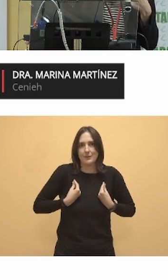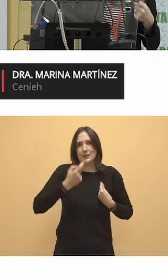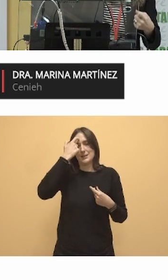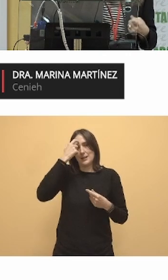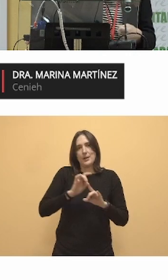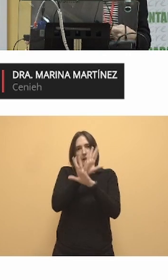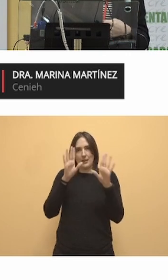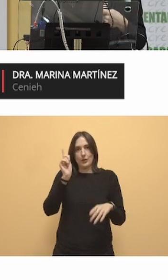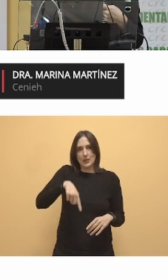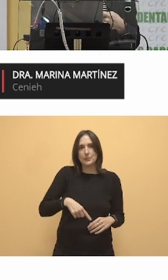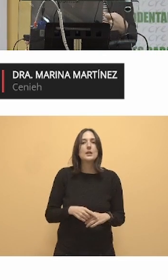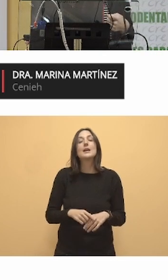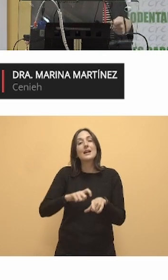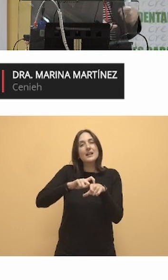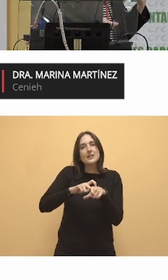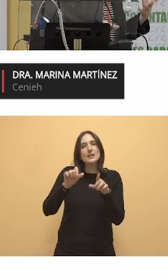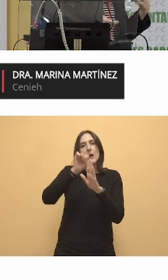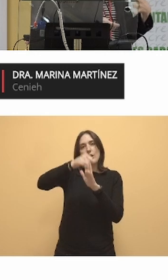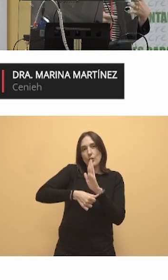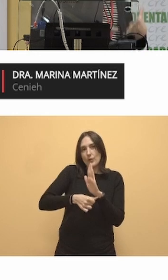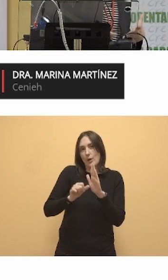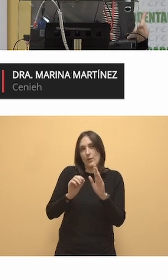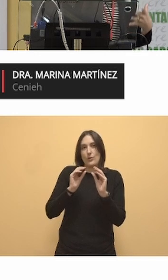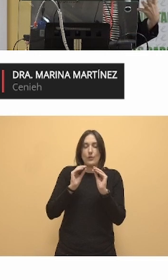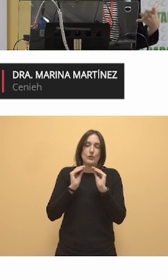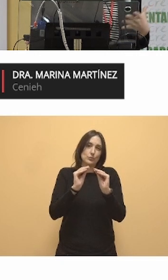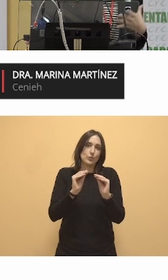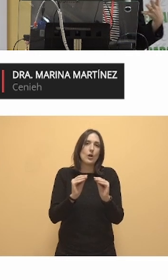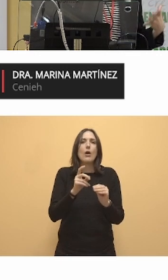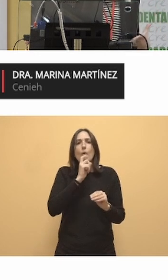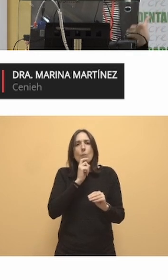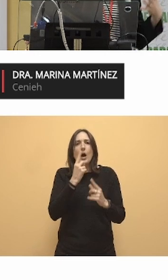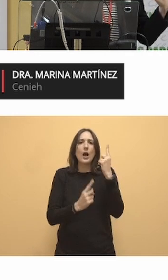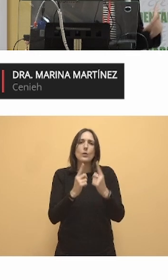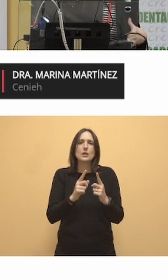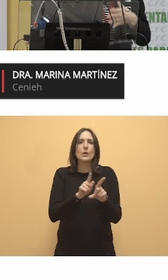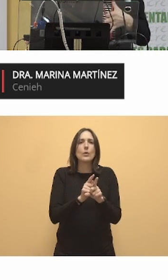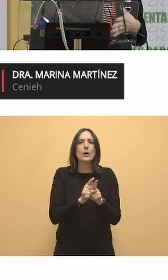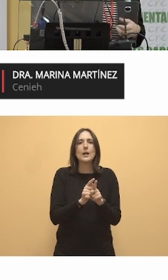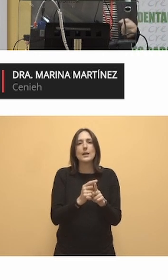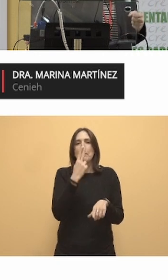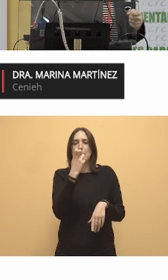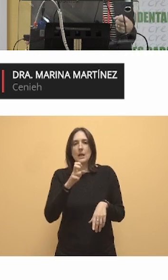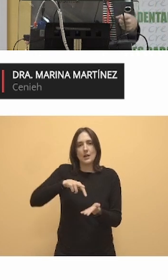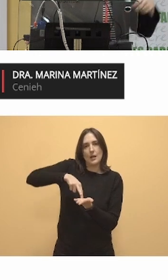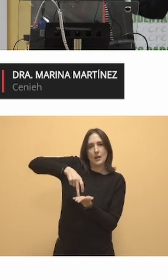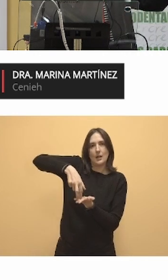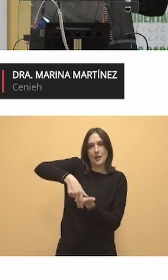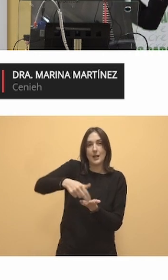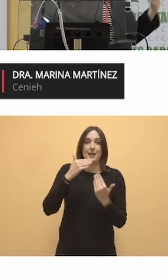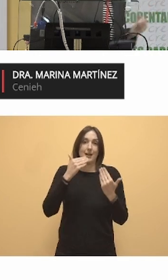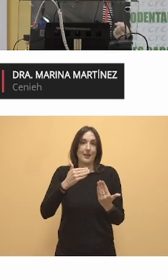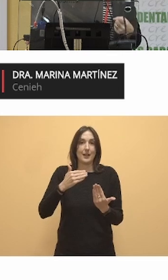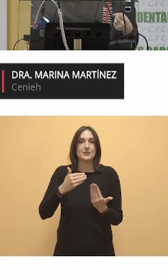Hay muchas características morfológicas de comportamiento que nos han hecho humanos, entre ellas y las más importantes el bipedismo, que está relacionada